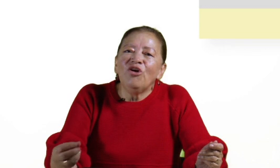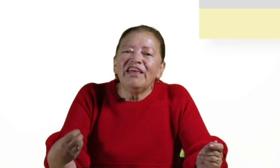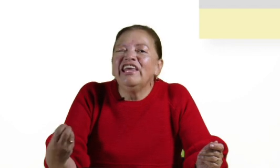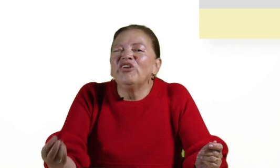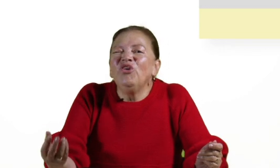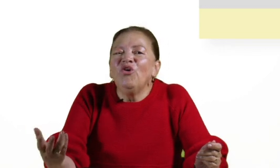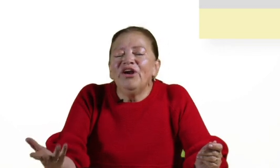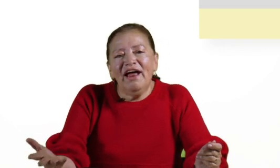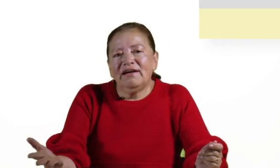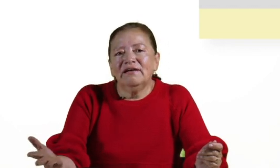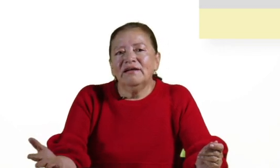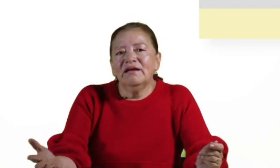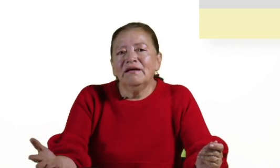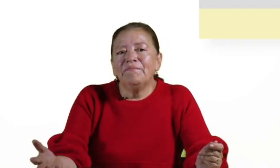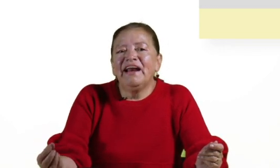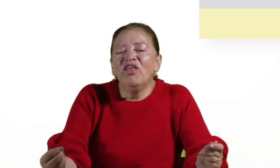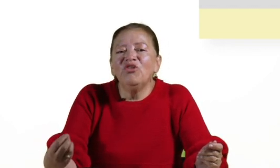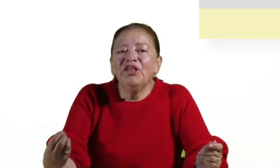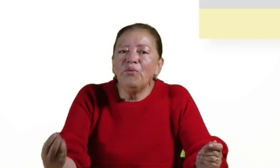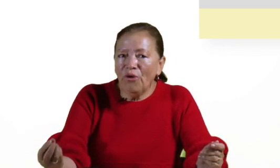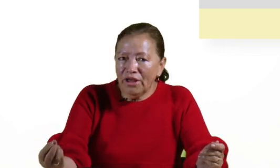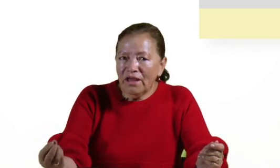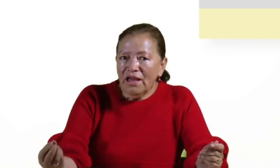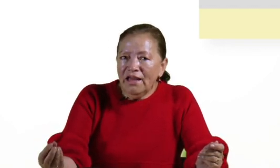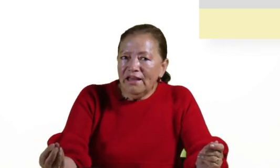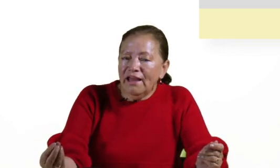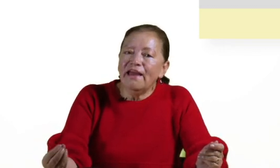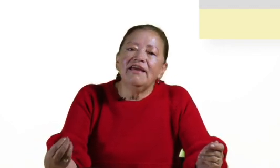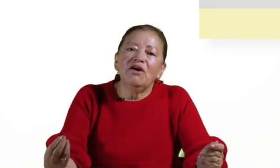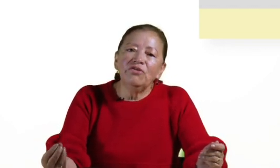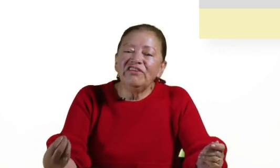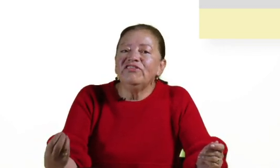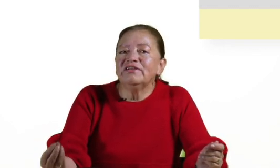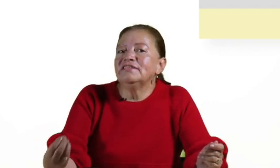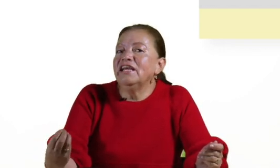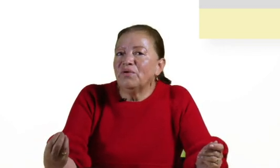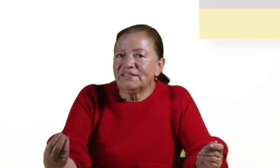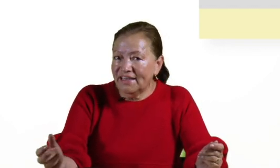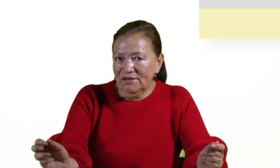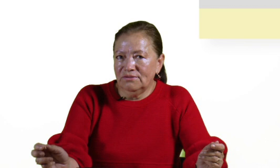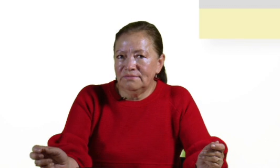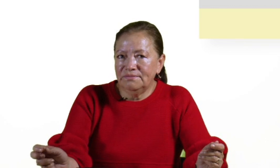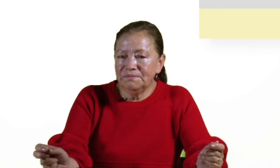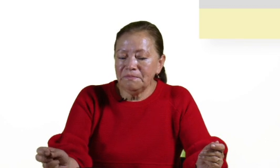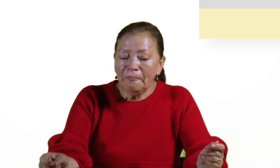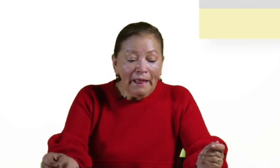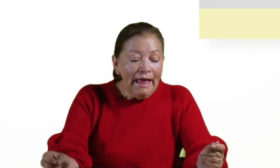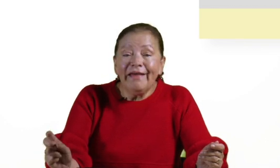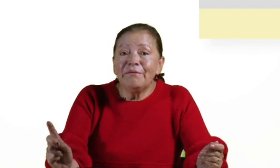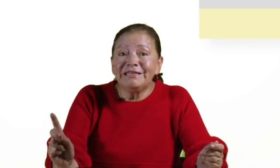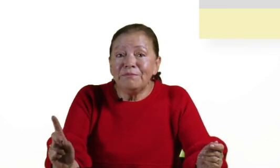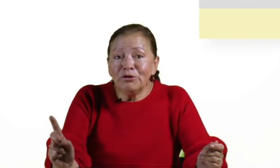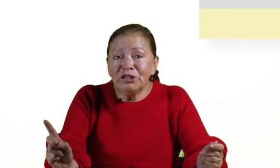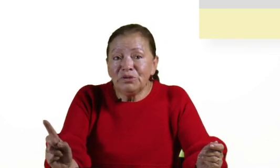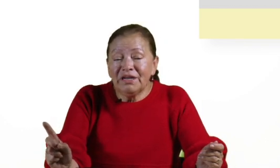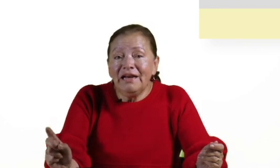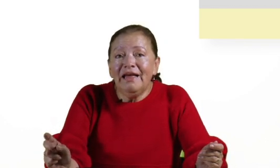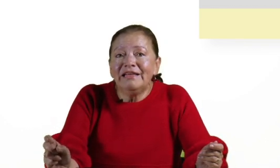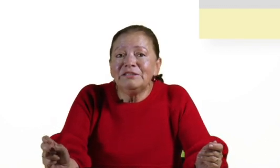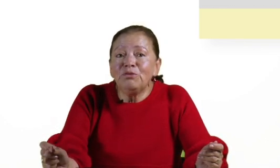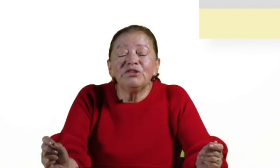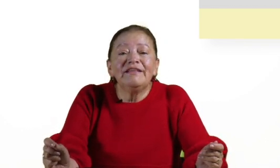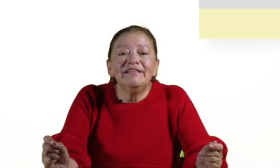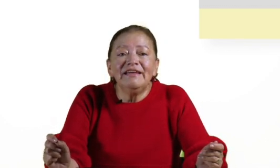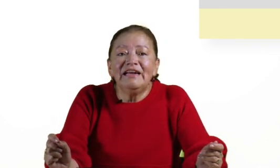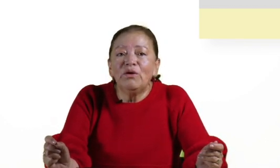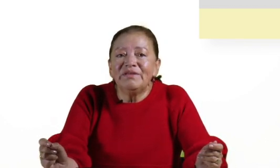¿Qué es lo que quiero lograr? ¿Para dónde voy? ¿Y en qué condiciones quiero hacerlo? Además del proceso de calidad,